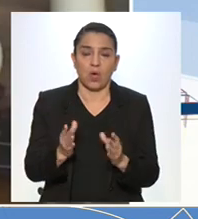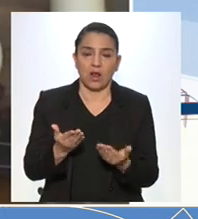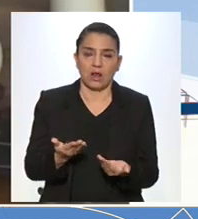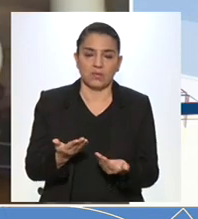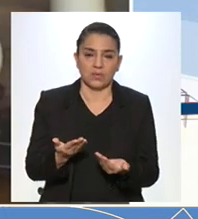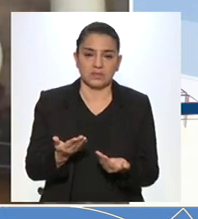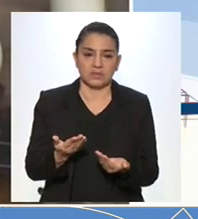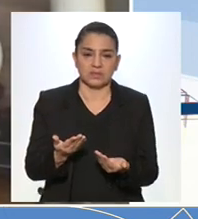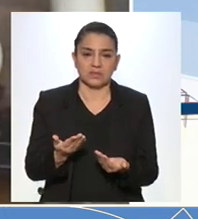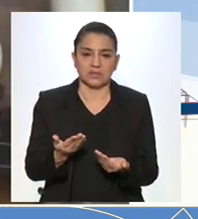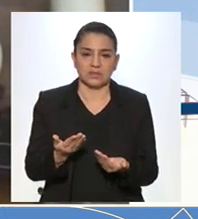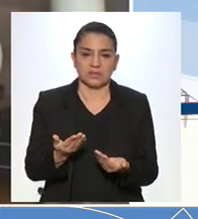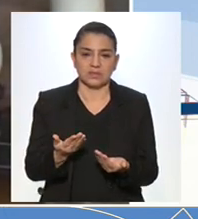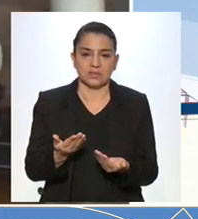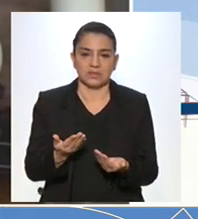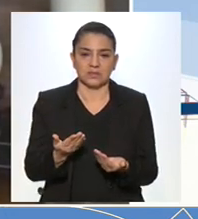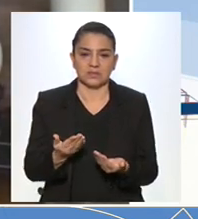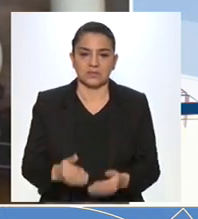o eventualmente.